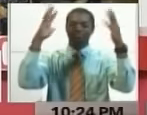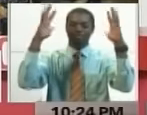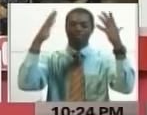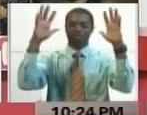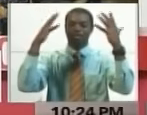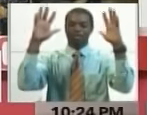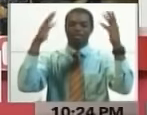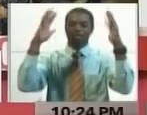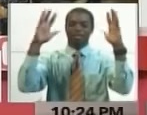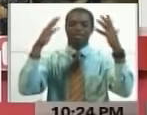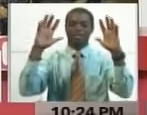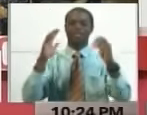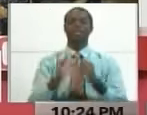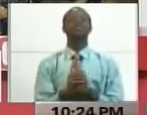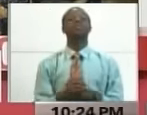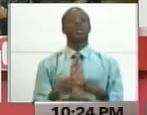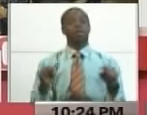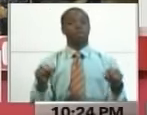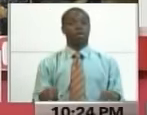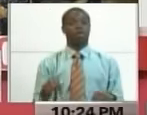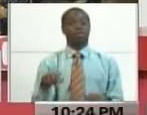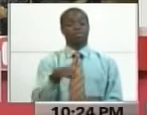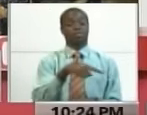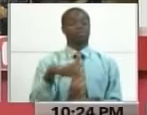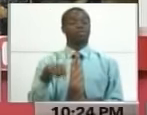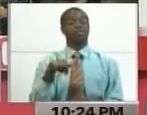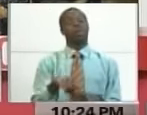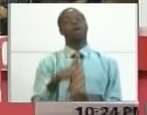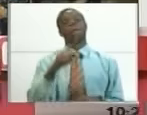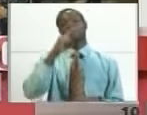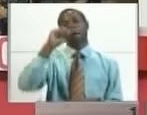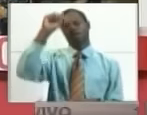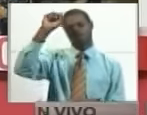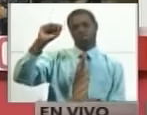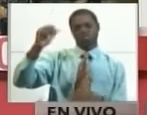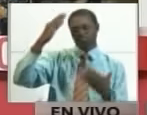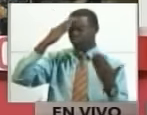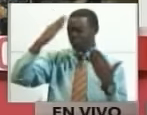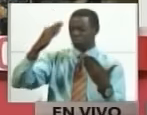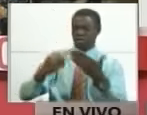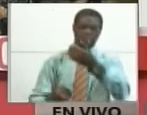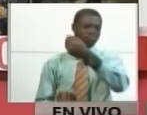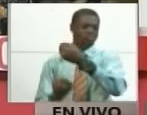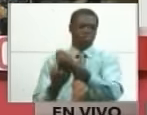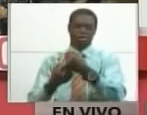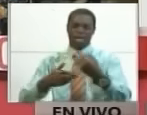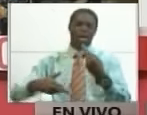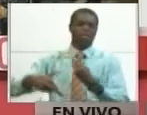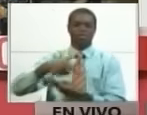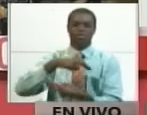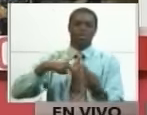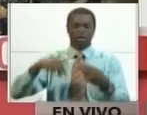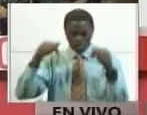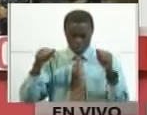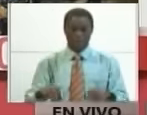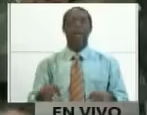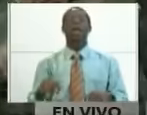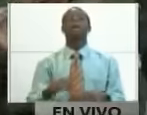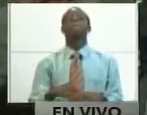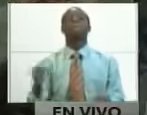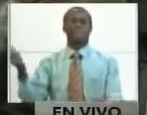Vamos a decirle aquí desde nuestro programa al hermano Nicolás Maduro un saludo solidario y revolucionario desde su programa Con el Mazo